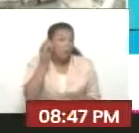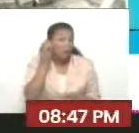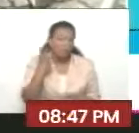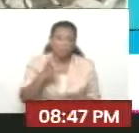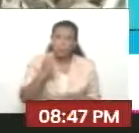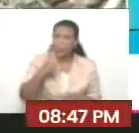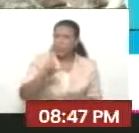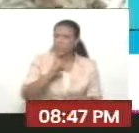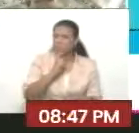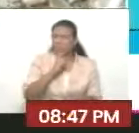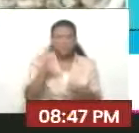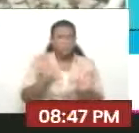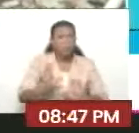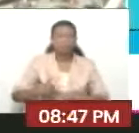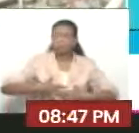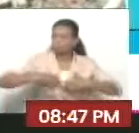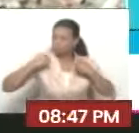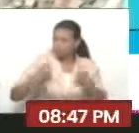imposible.